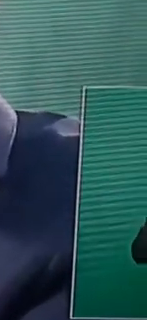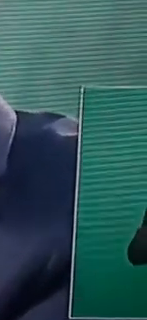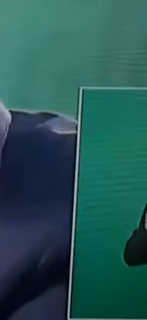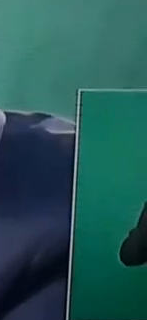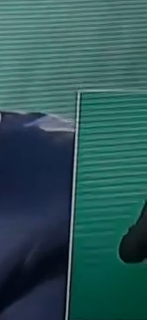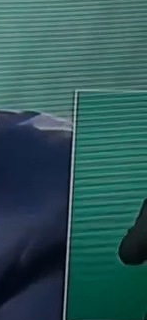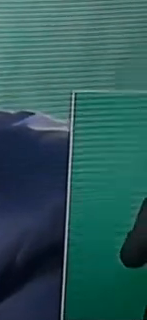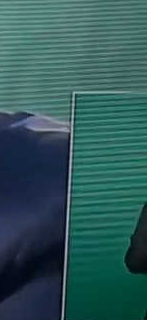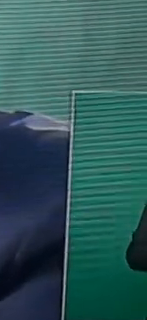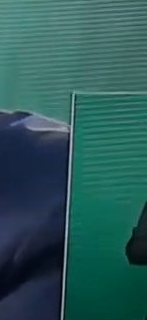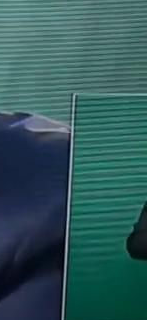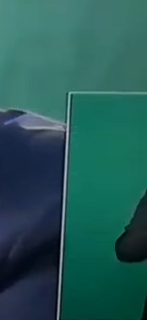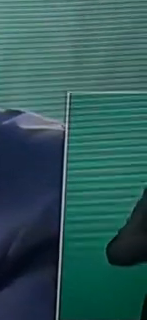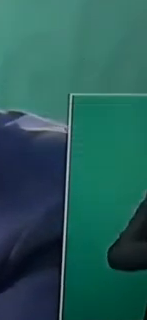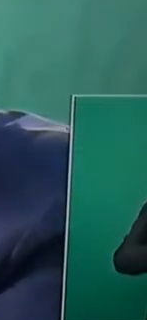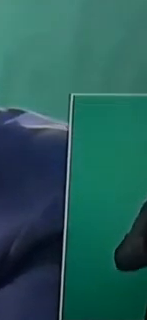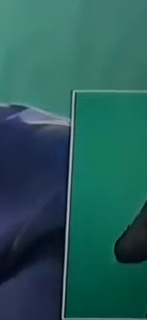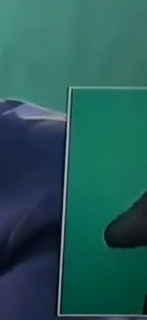del gas.